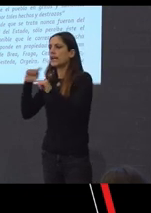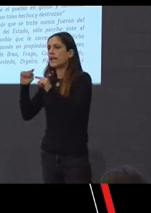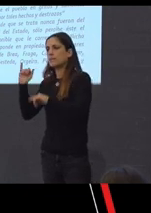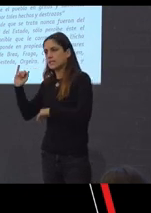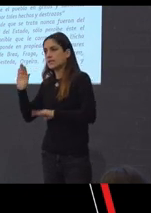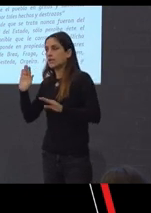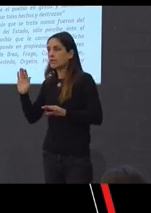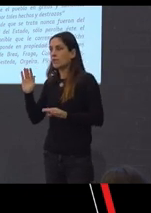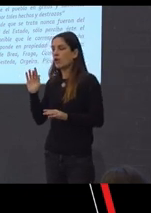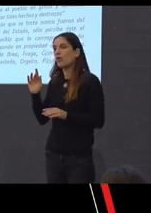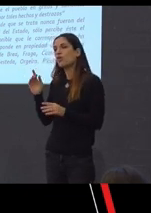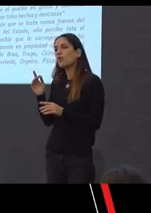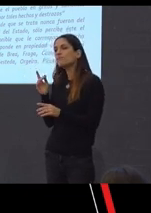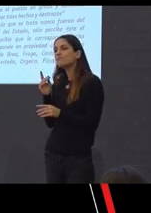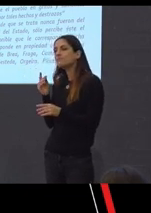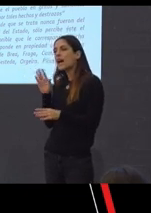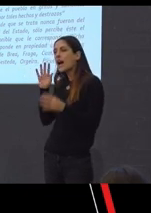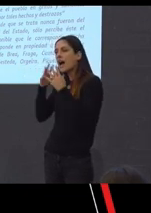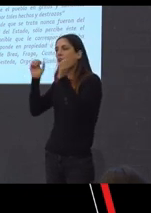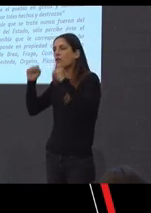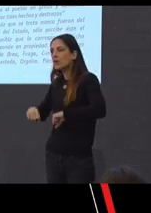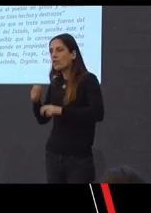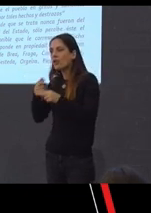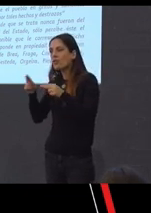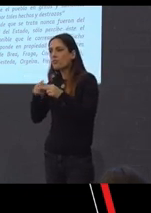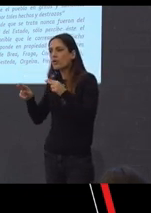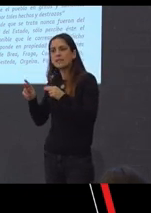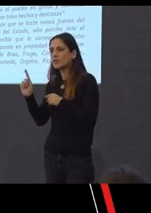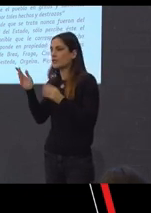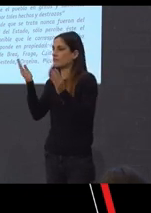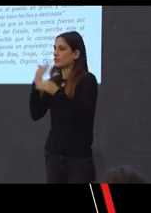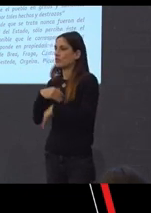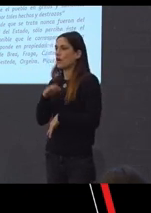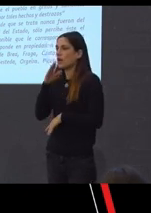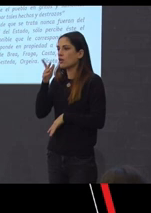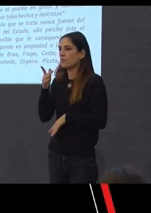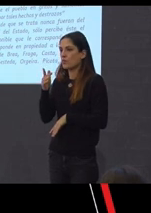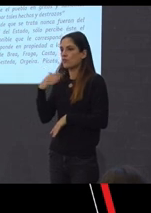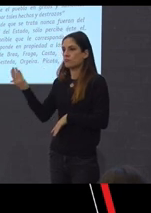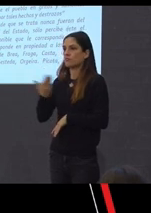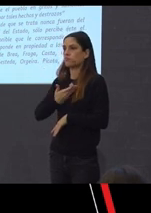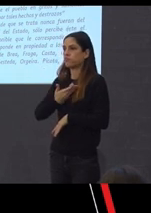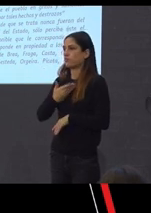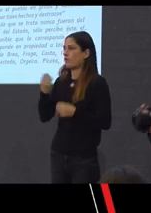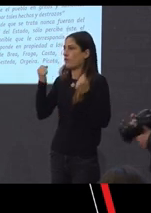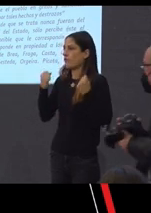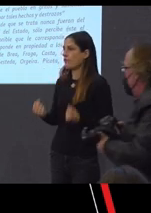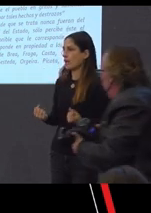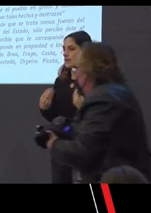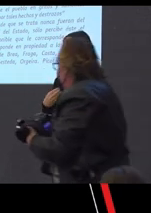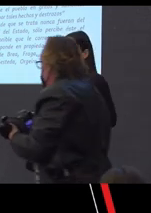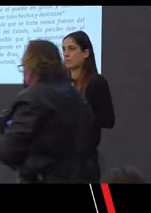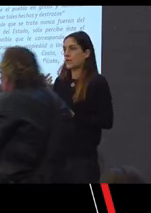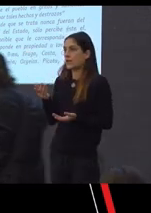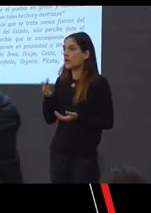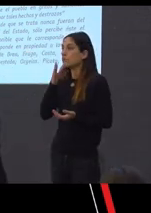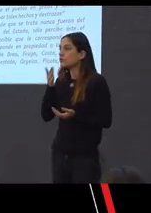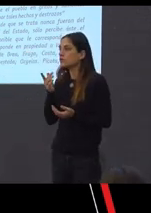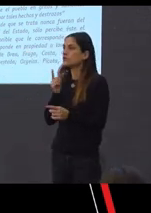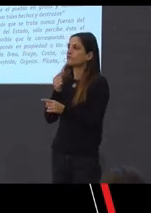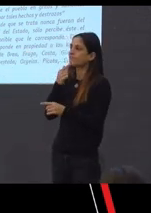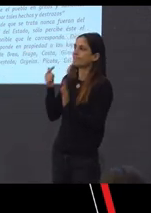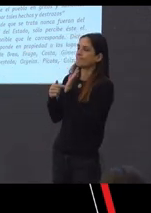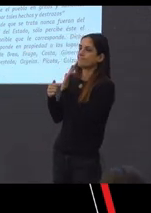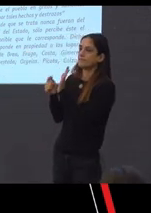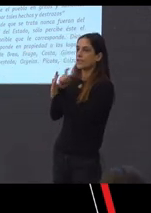están efectuando porque danan a nosa supervivencia. Supervivencia que o réxime dicía que estaba no campo nos anos 40. Por que